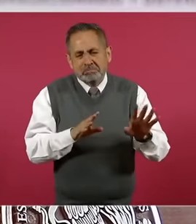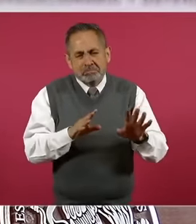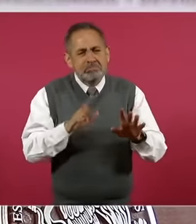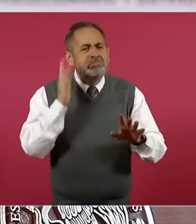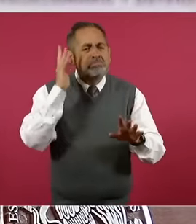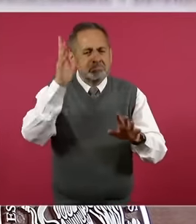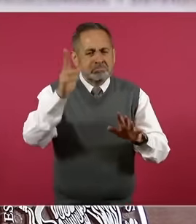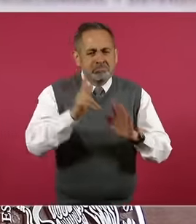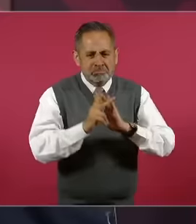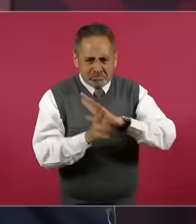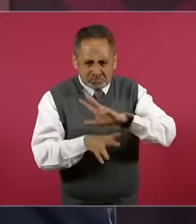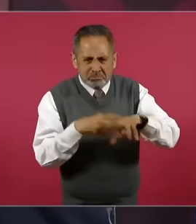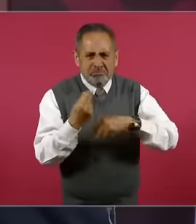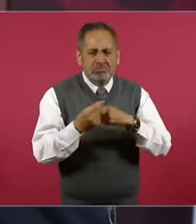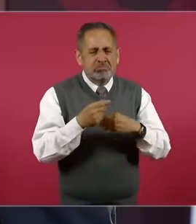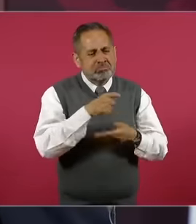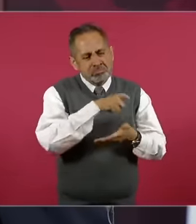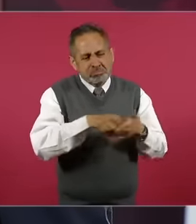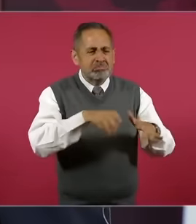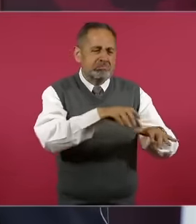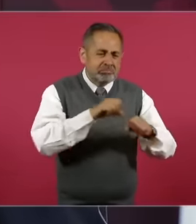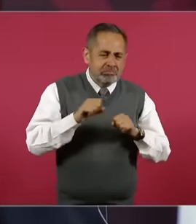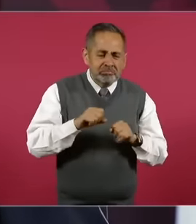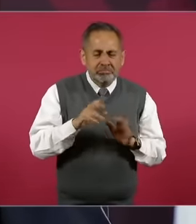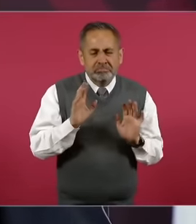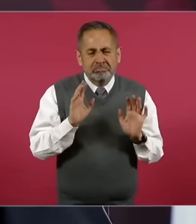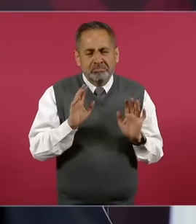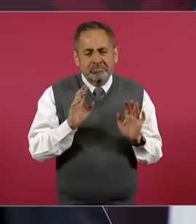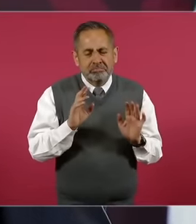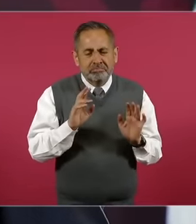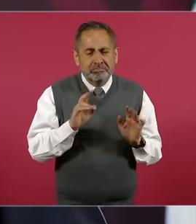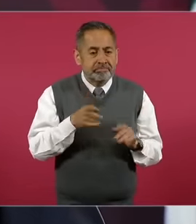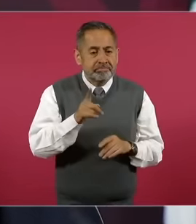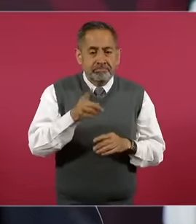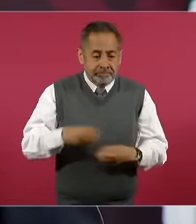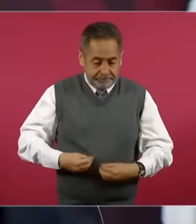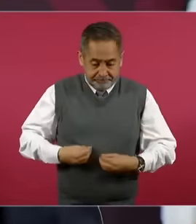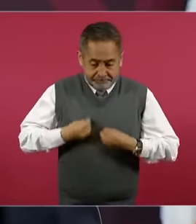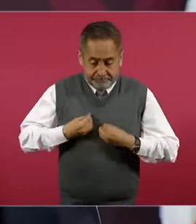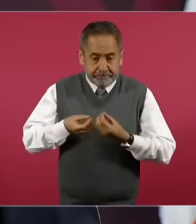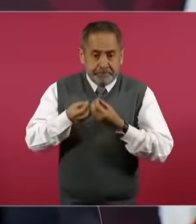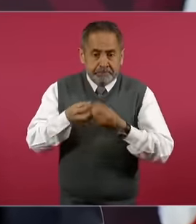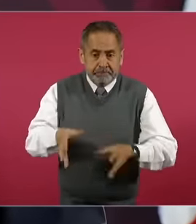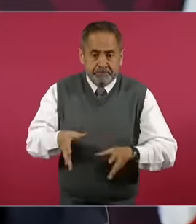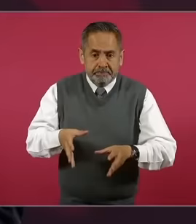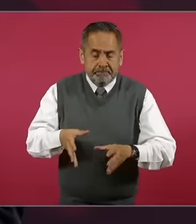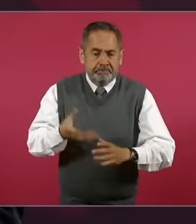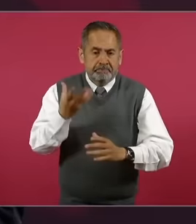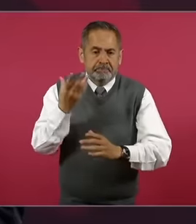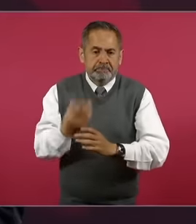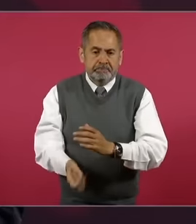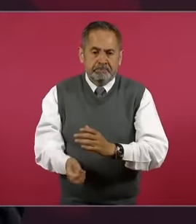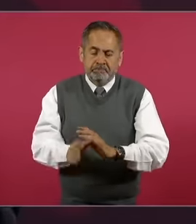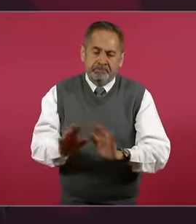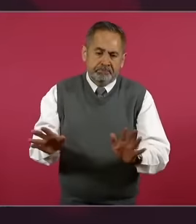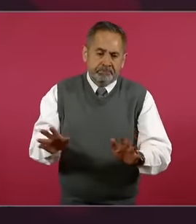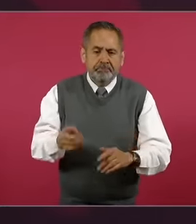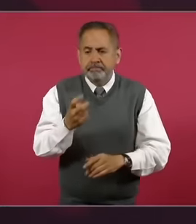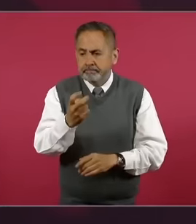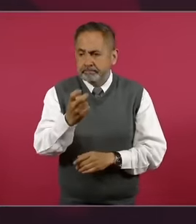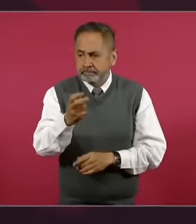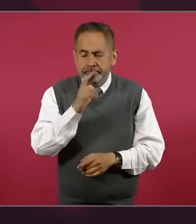puede recuperar todo lo material, la vida no. Entonces, se está cuidando